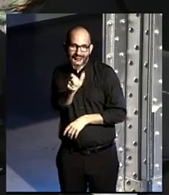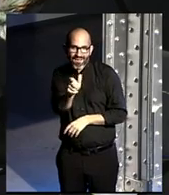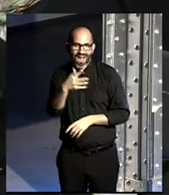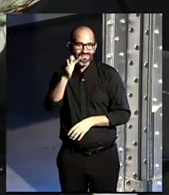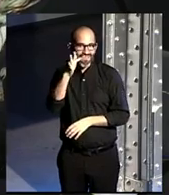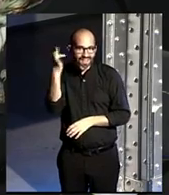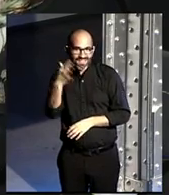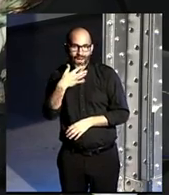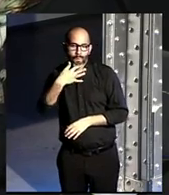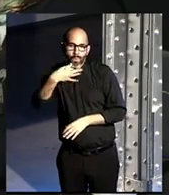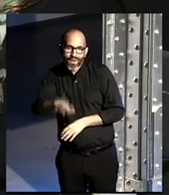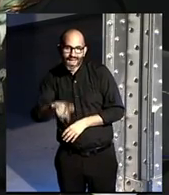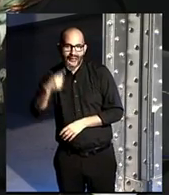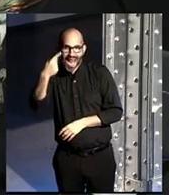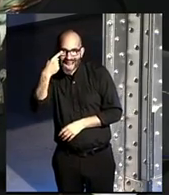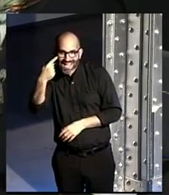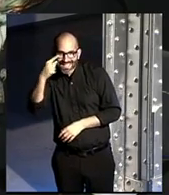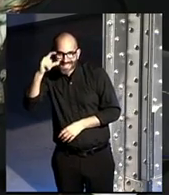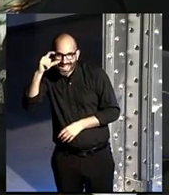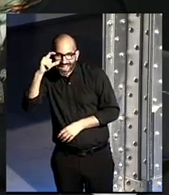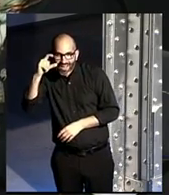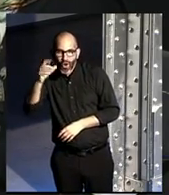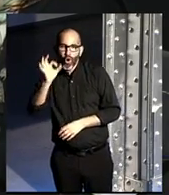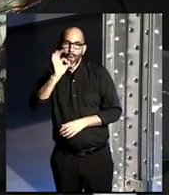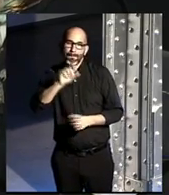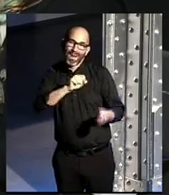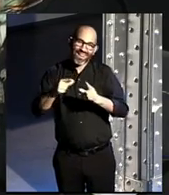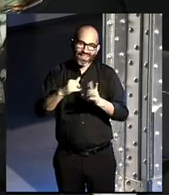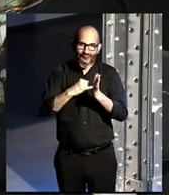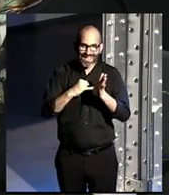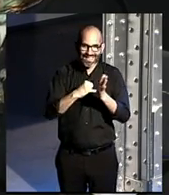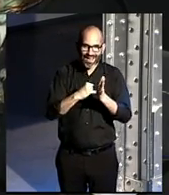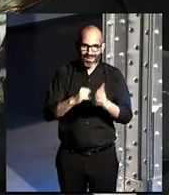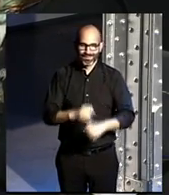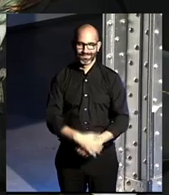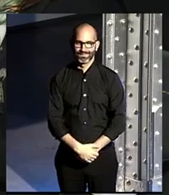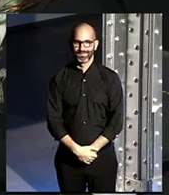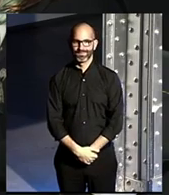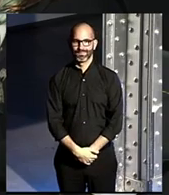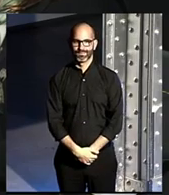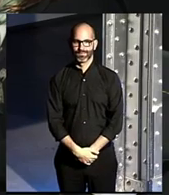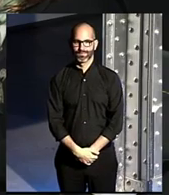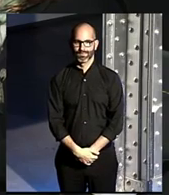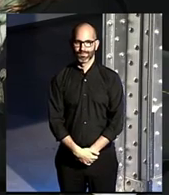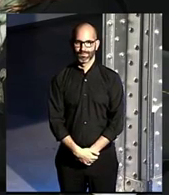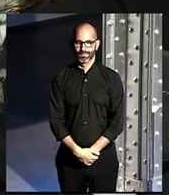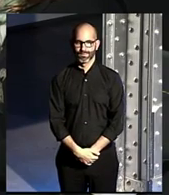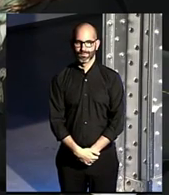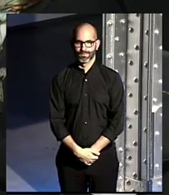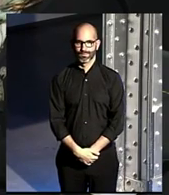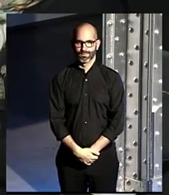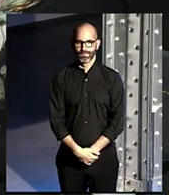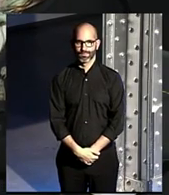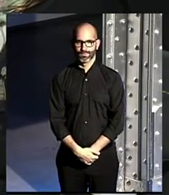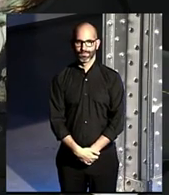tanto lente como o parecido lenteja. Yeah, so not nearly as much attention was paid